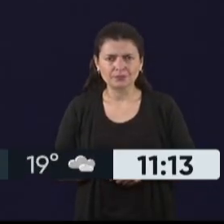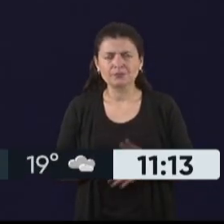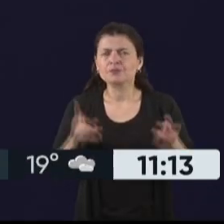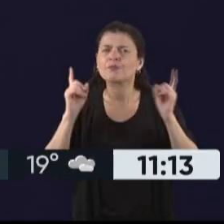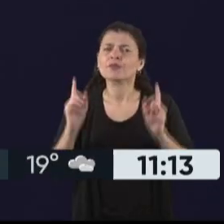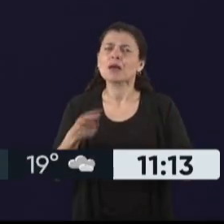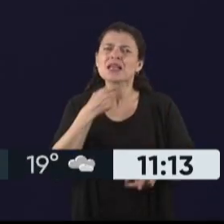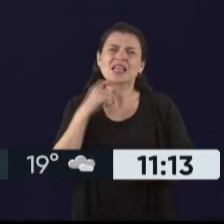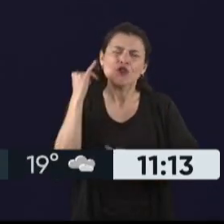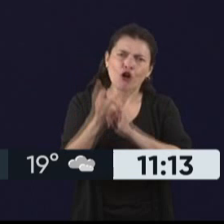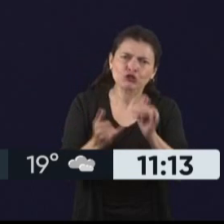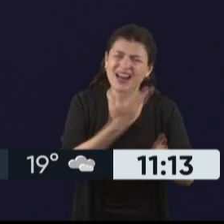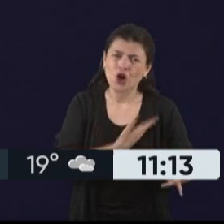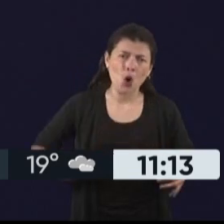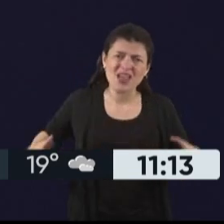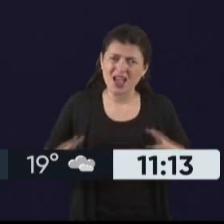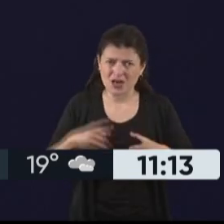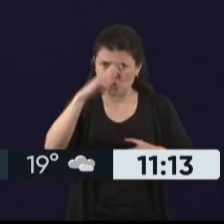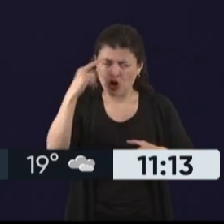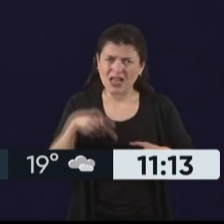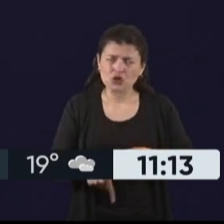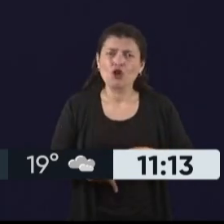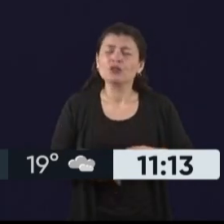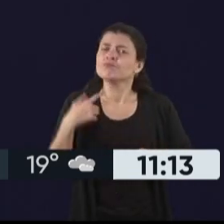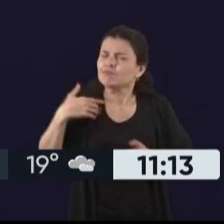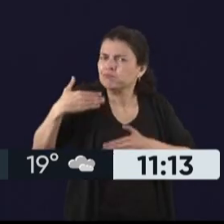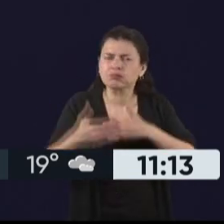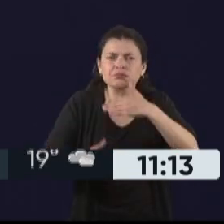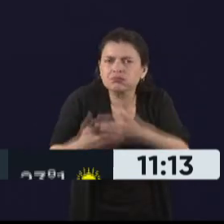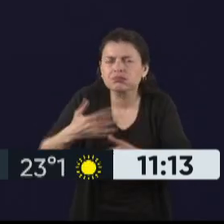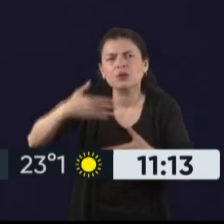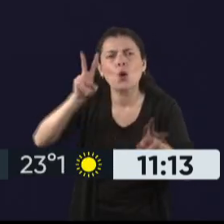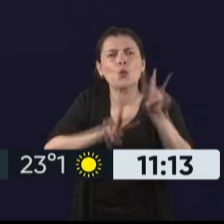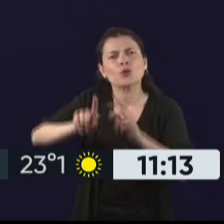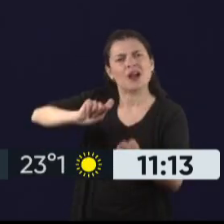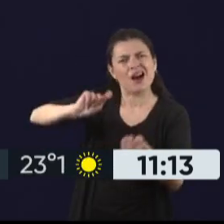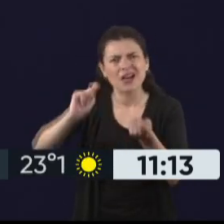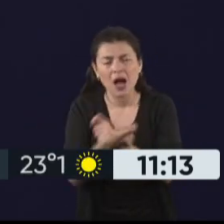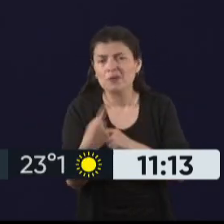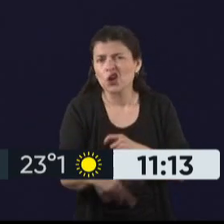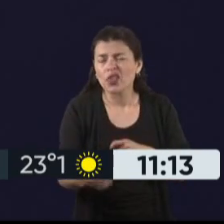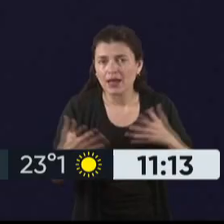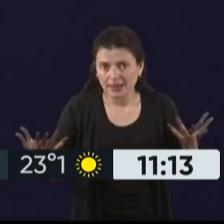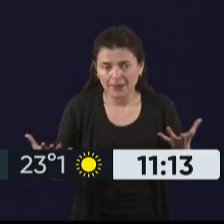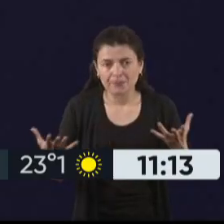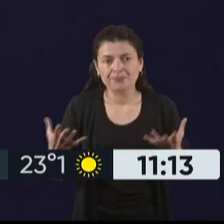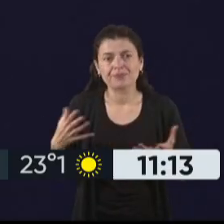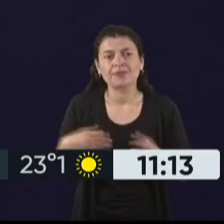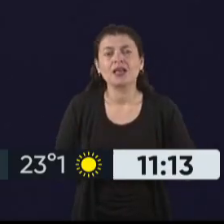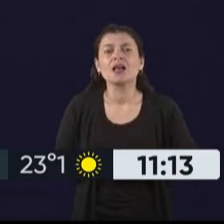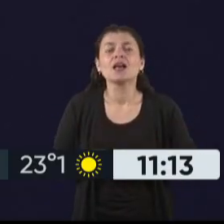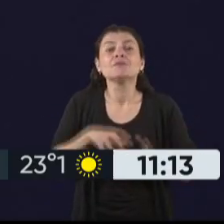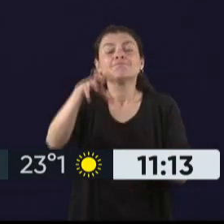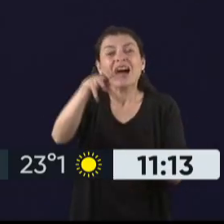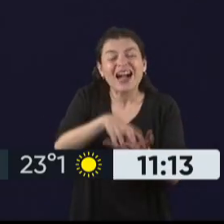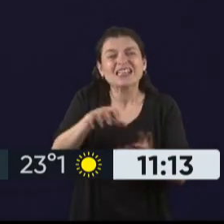Contarles también que el Gobierno Nacional avanza en una profunda transformación de la Agencia de